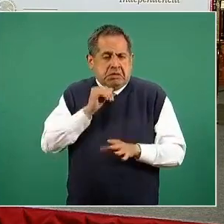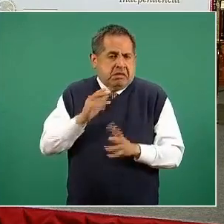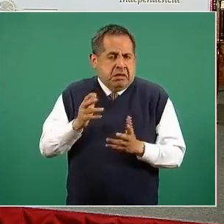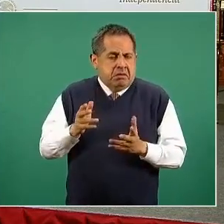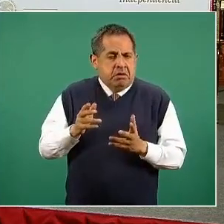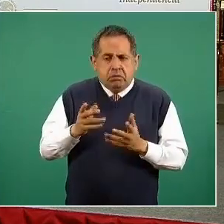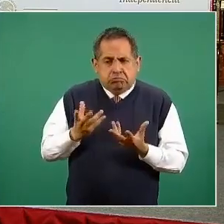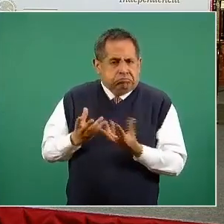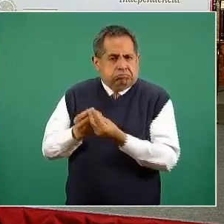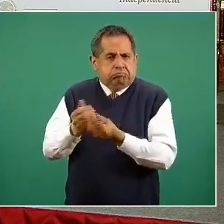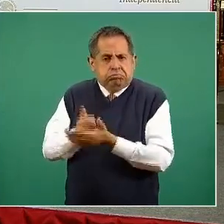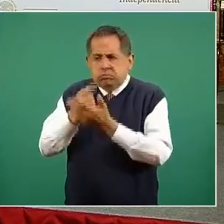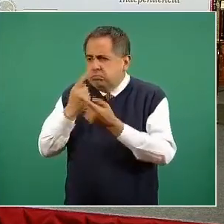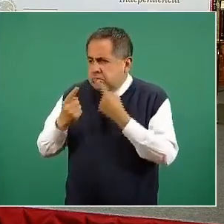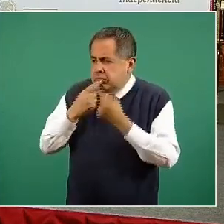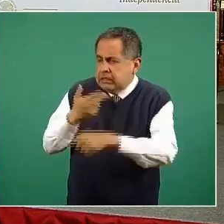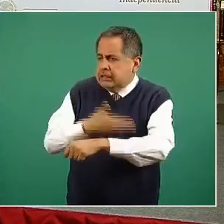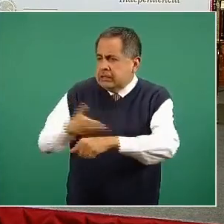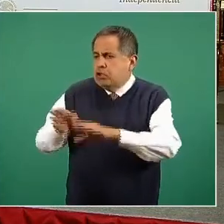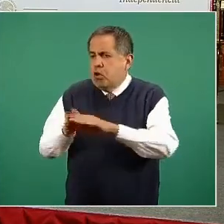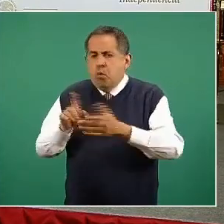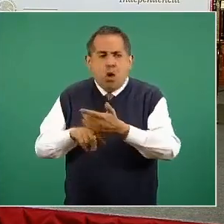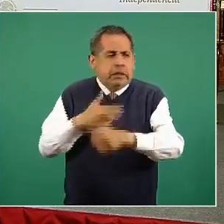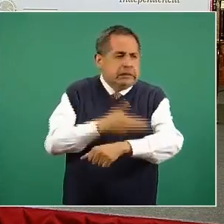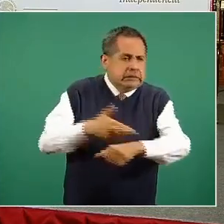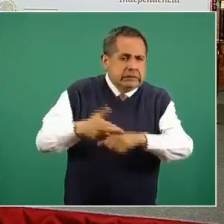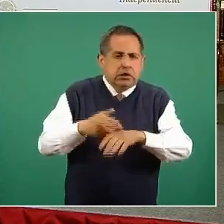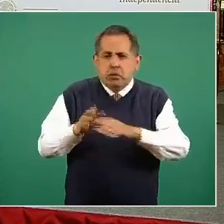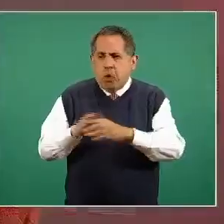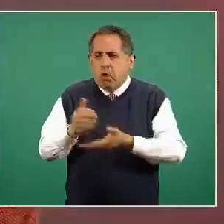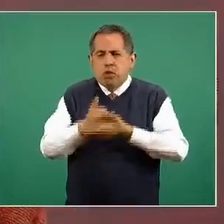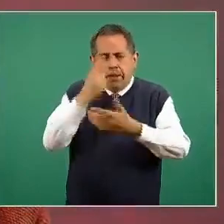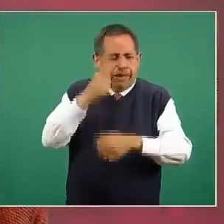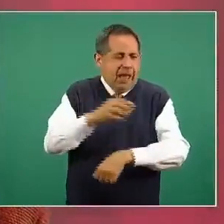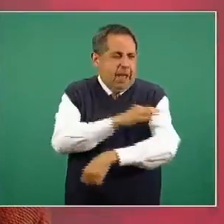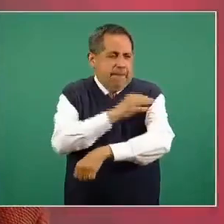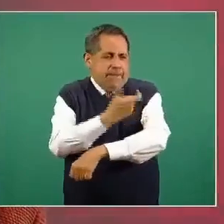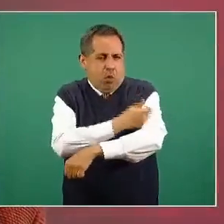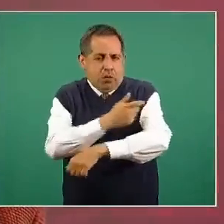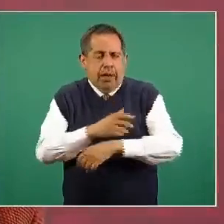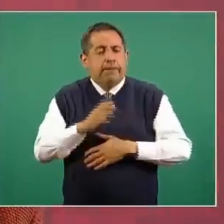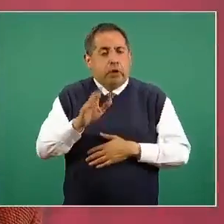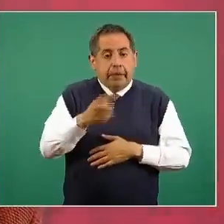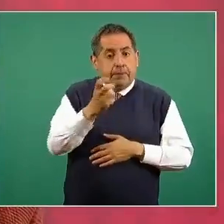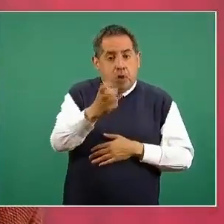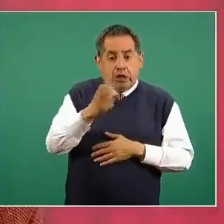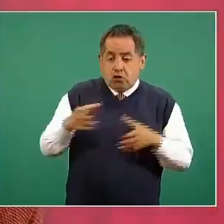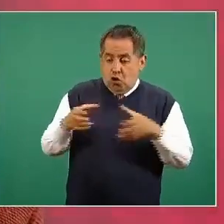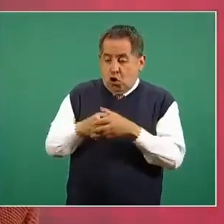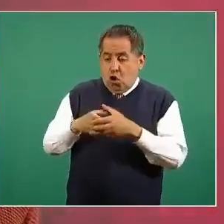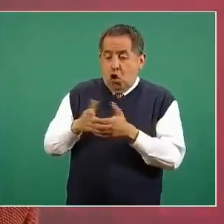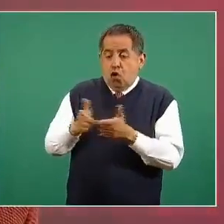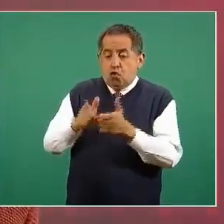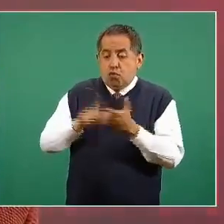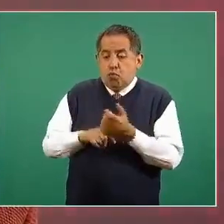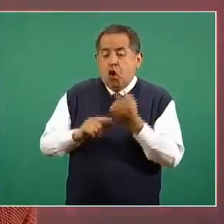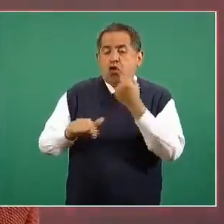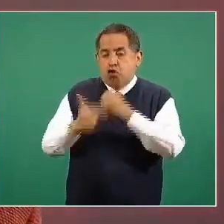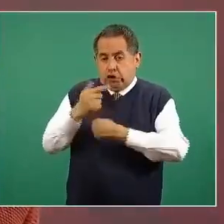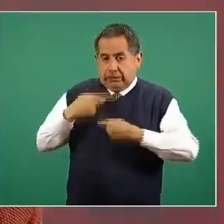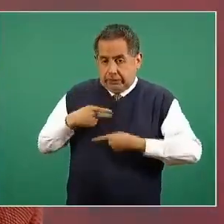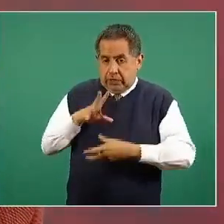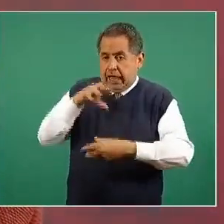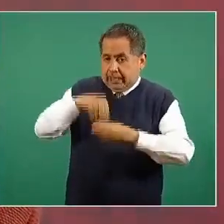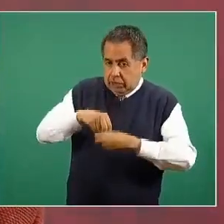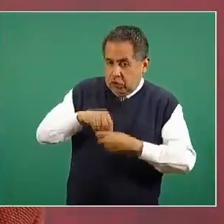lo tienen, para ejercer funciones como la vacunación. Por eso es que las brigadas tienen 2 personas que